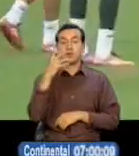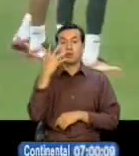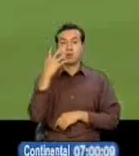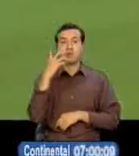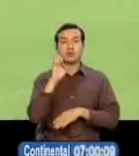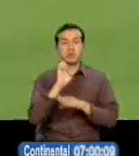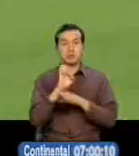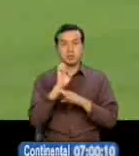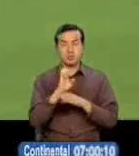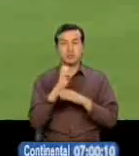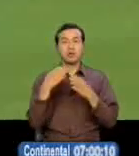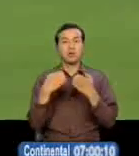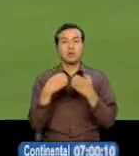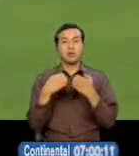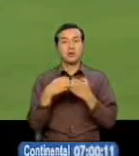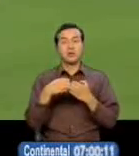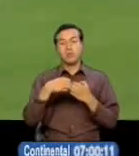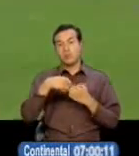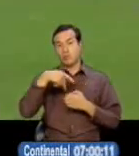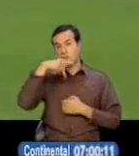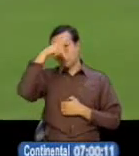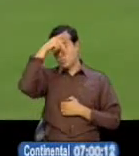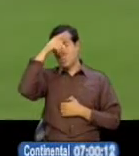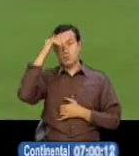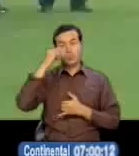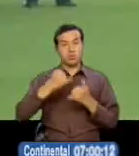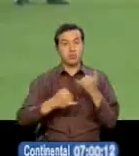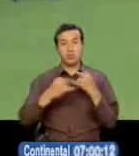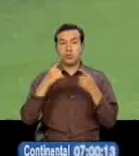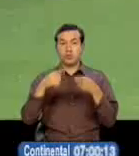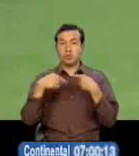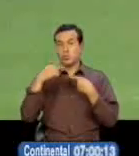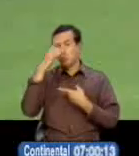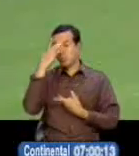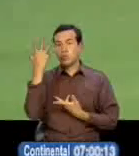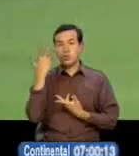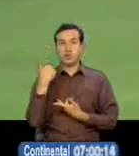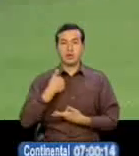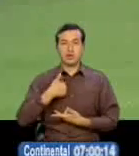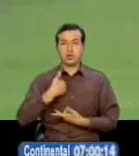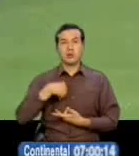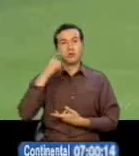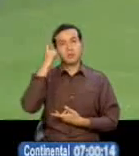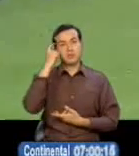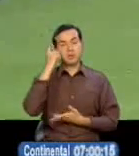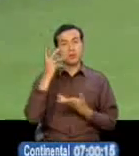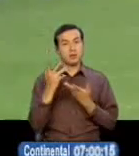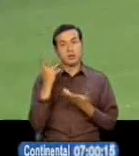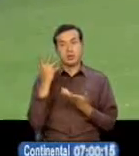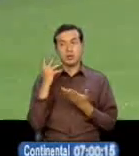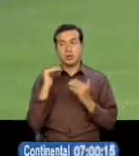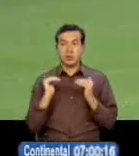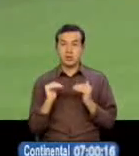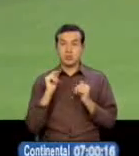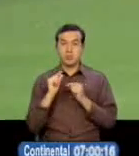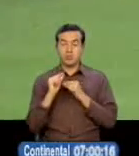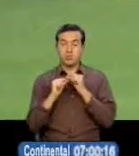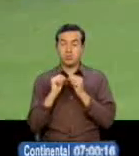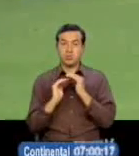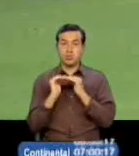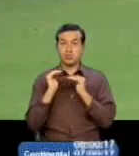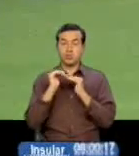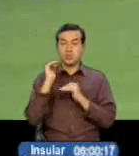Ecuador. La selección peruana se ubica en el penúltimo lugar, por lo que ante Argentina buscarán salir de la zona baja. Rui